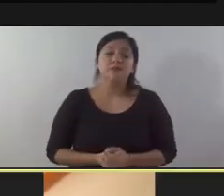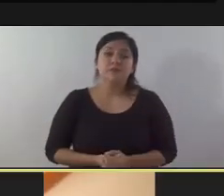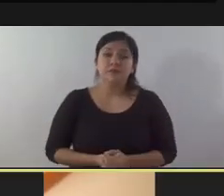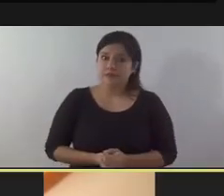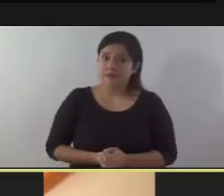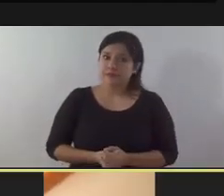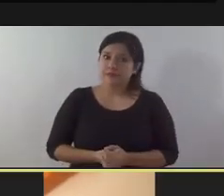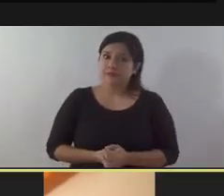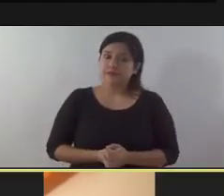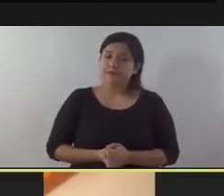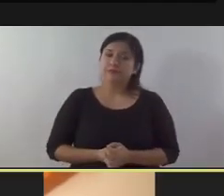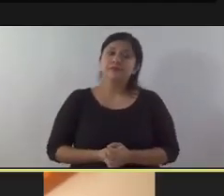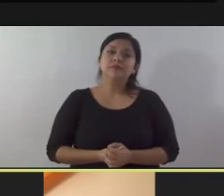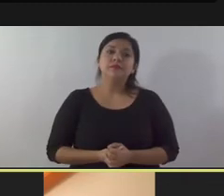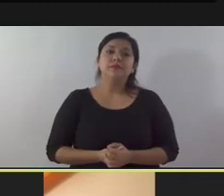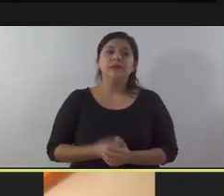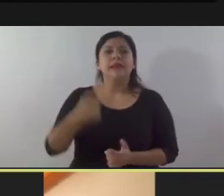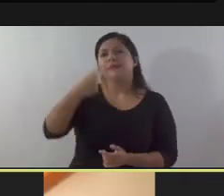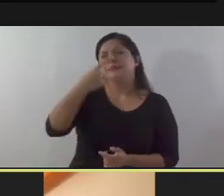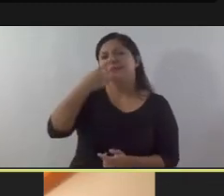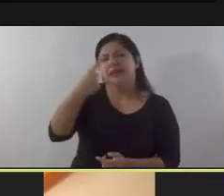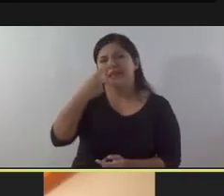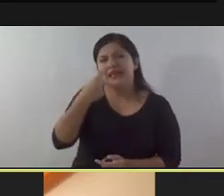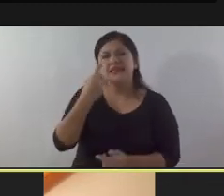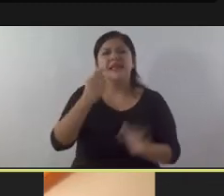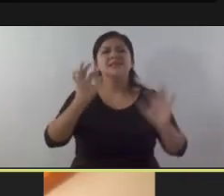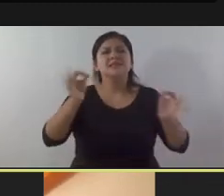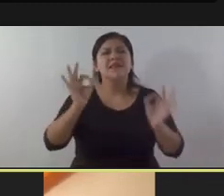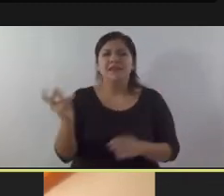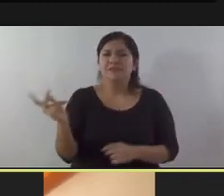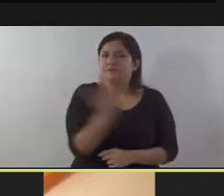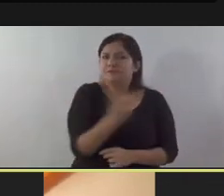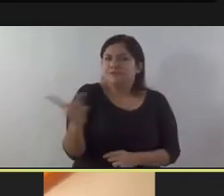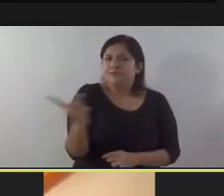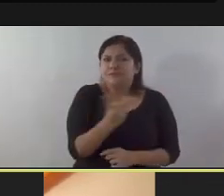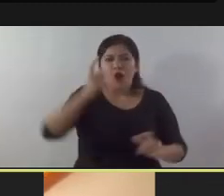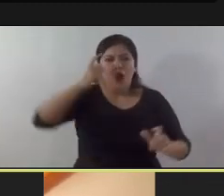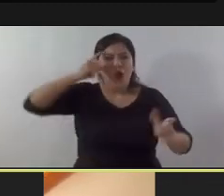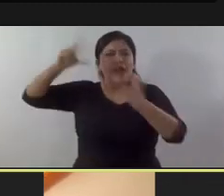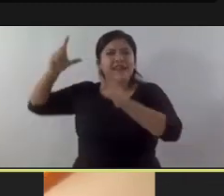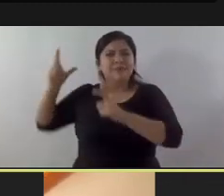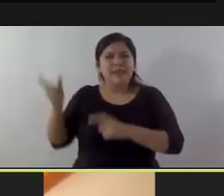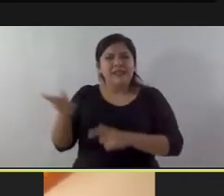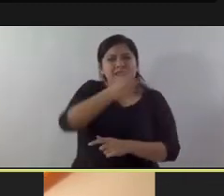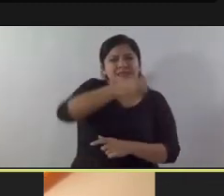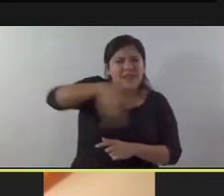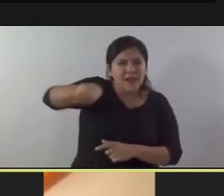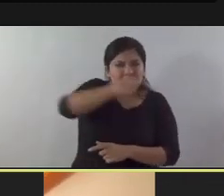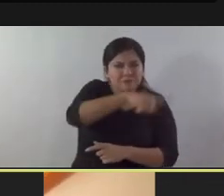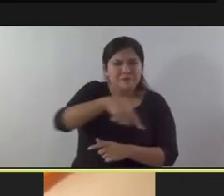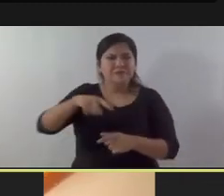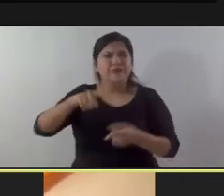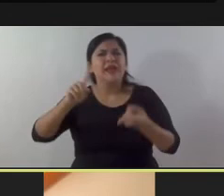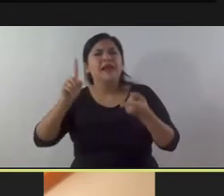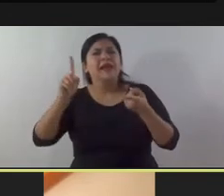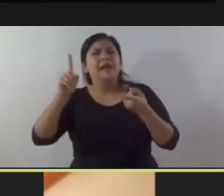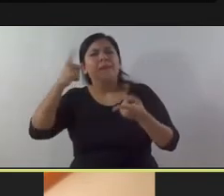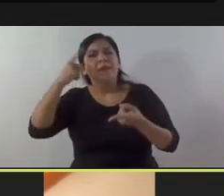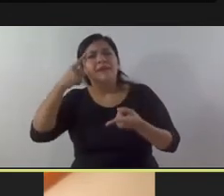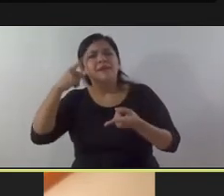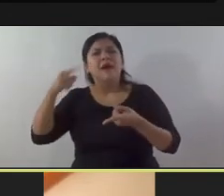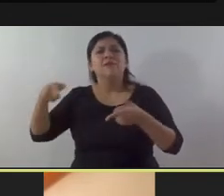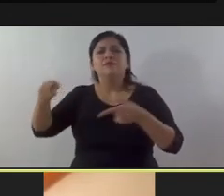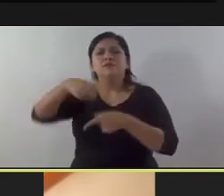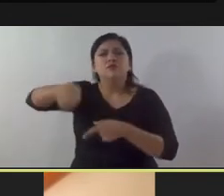interesaría, las experiencias que tanto Mauro como Carlos comentaron, ¿cómo la relacionan con su participación